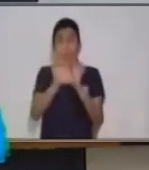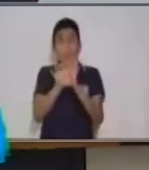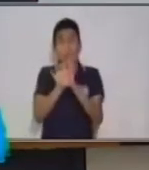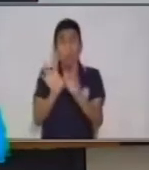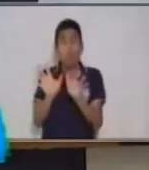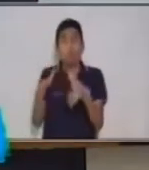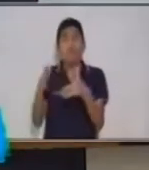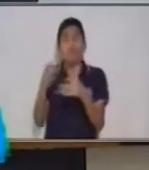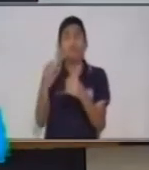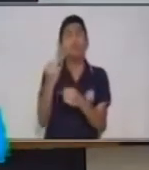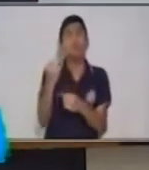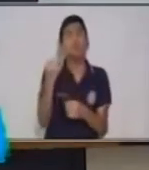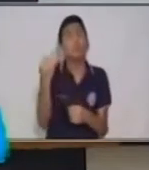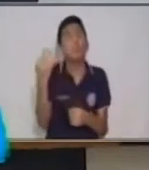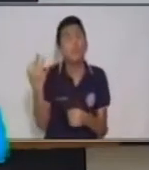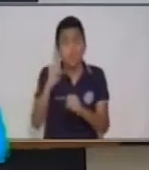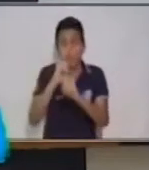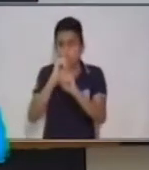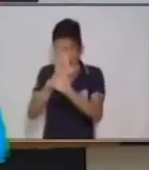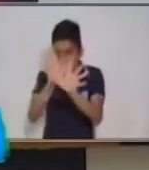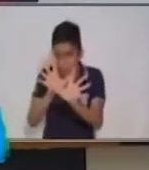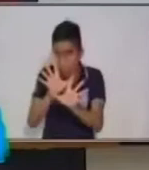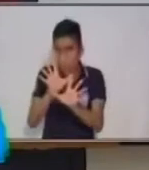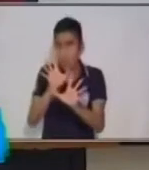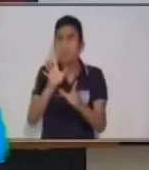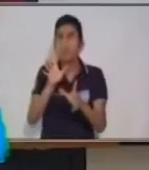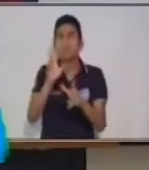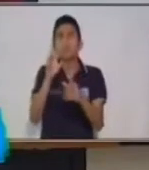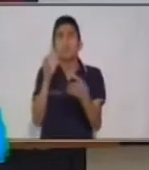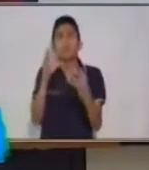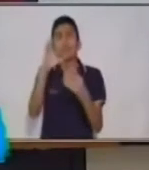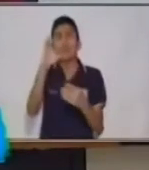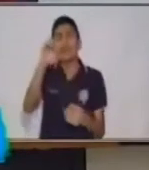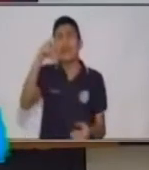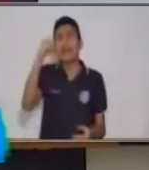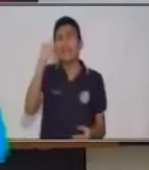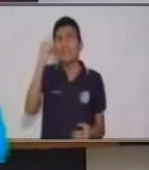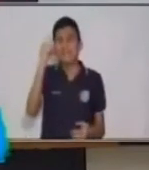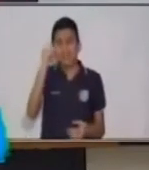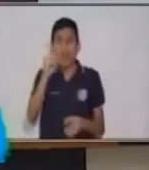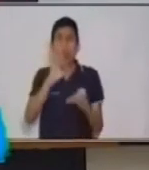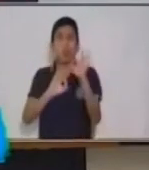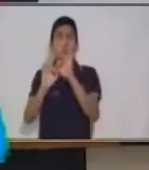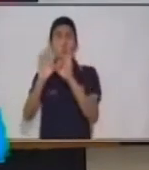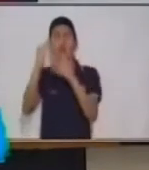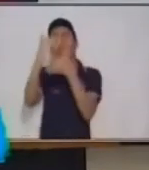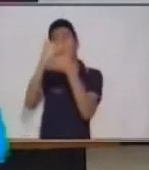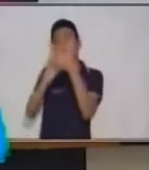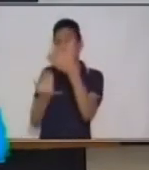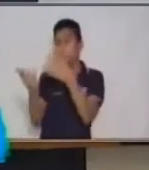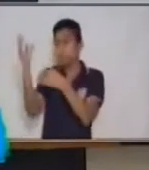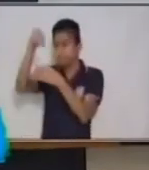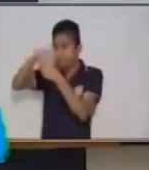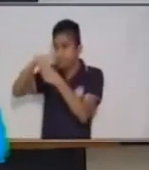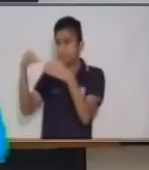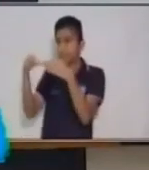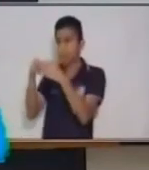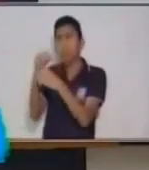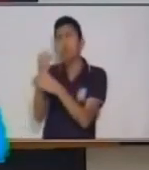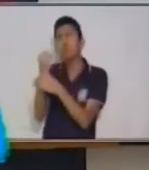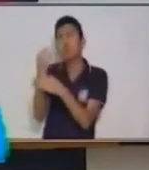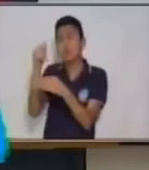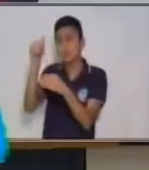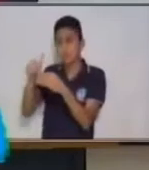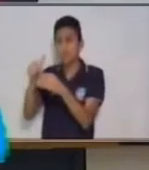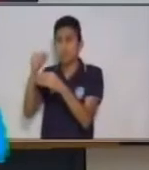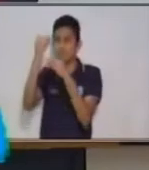de números, aclaro, la cantidad o los datos que van en esos elementos del conjunto. Quiero